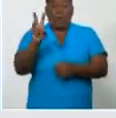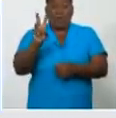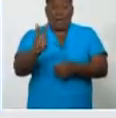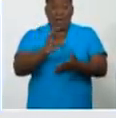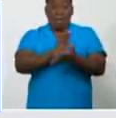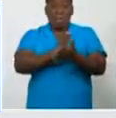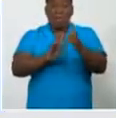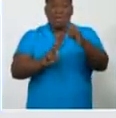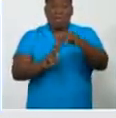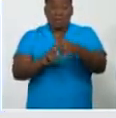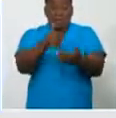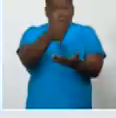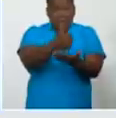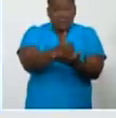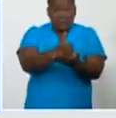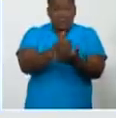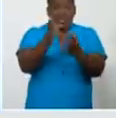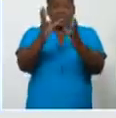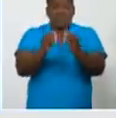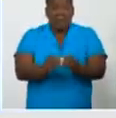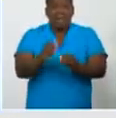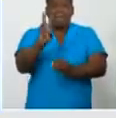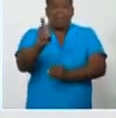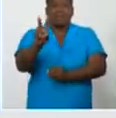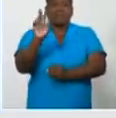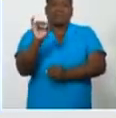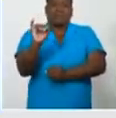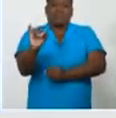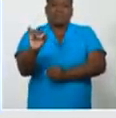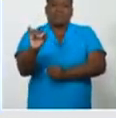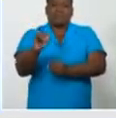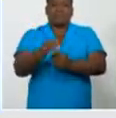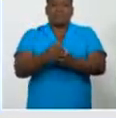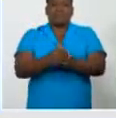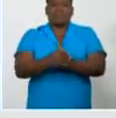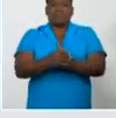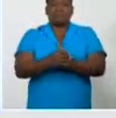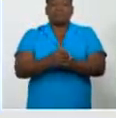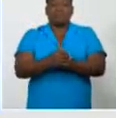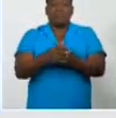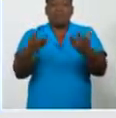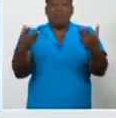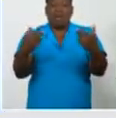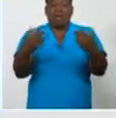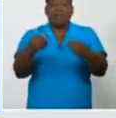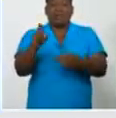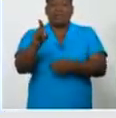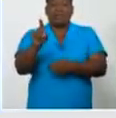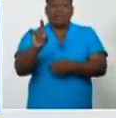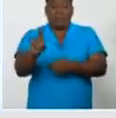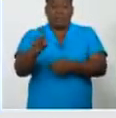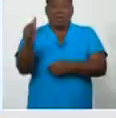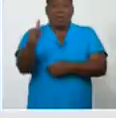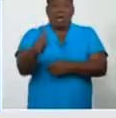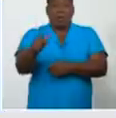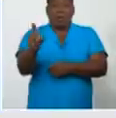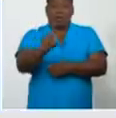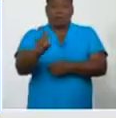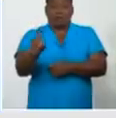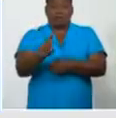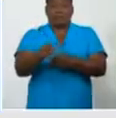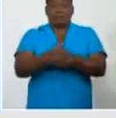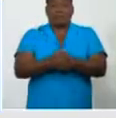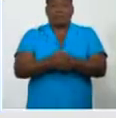elevadas, 26 cada uno. Le sigue Cárdenas con 19, Jagüey Grande con 11,